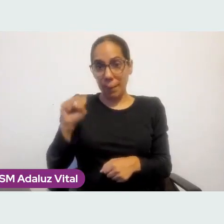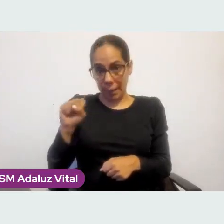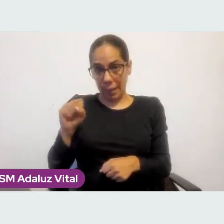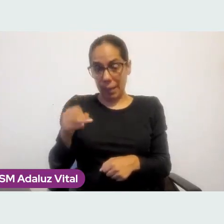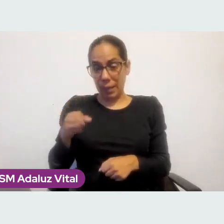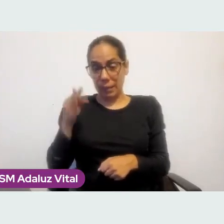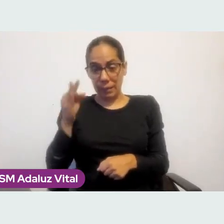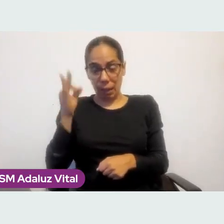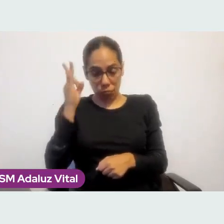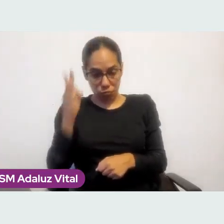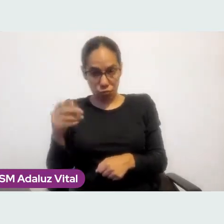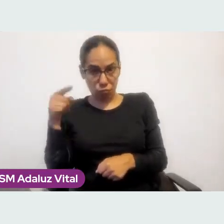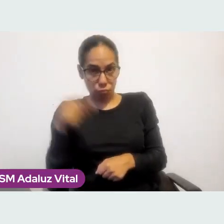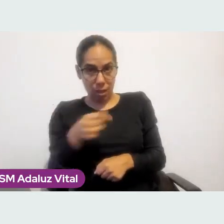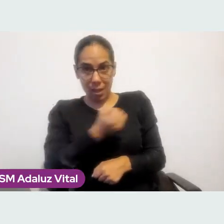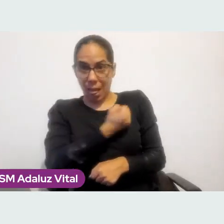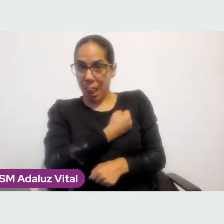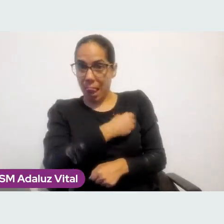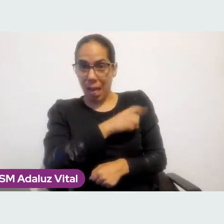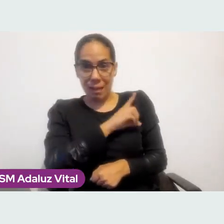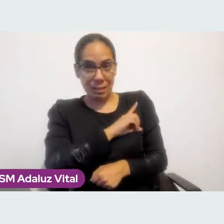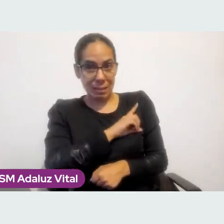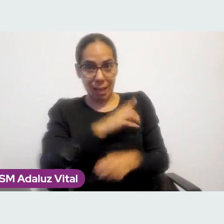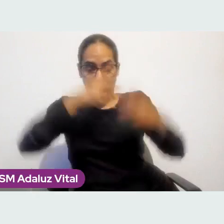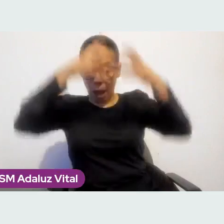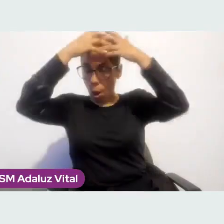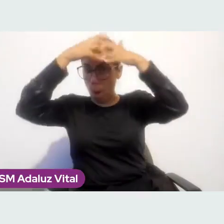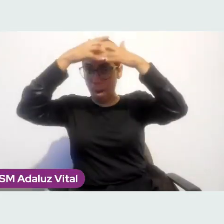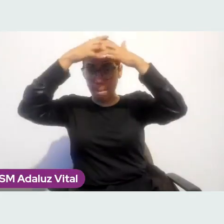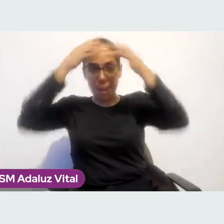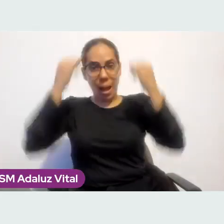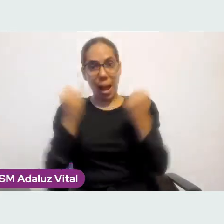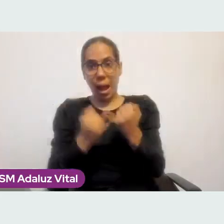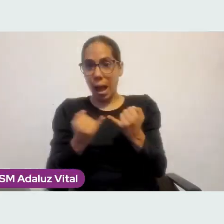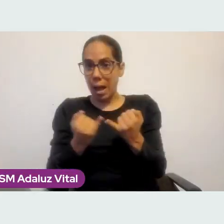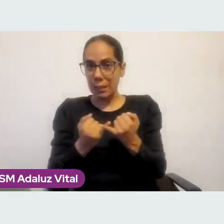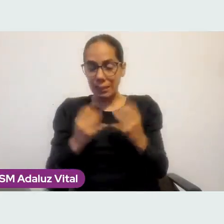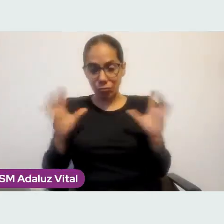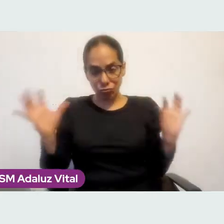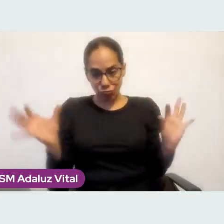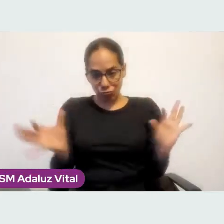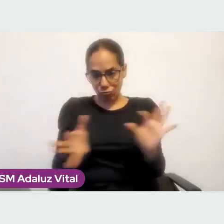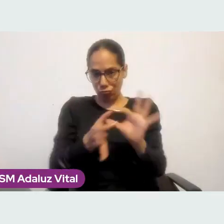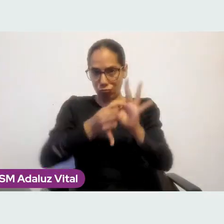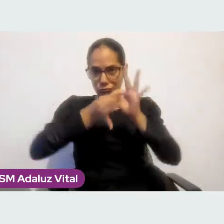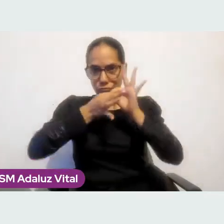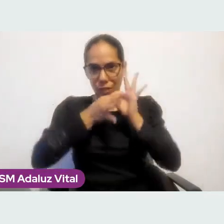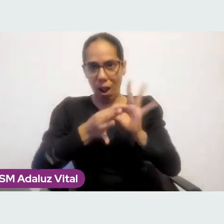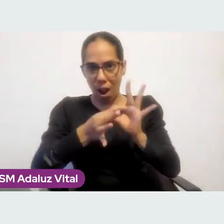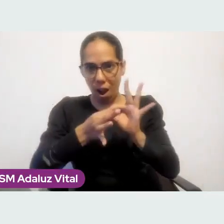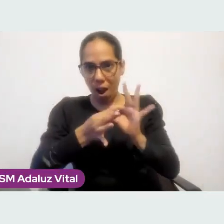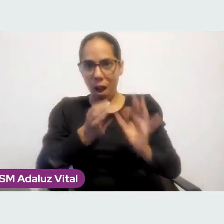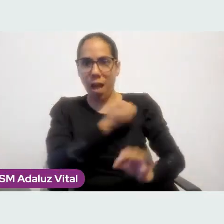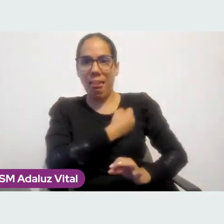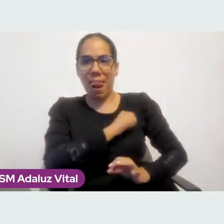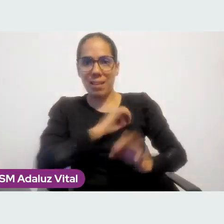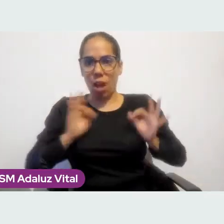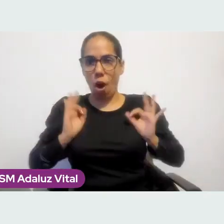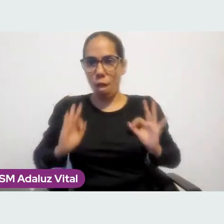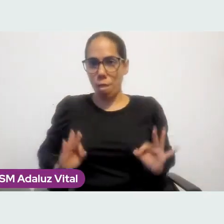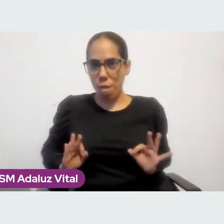tiene que ver con el bienestar emocional y físico de las personas para su